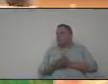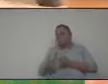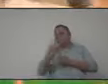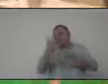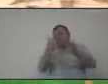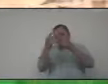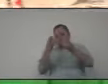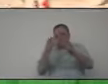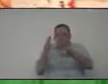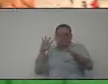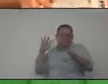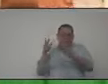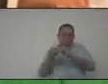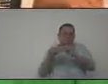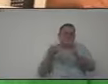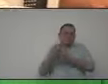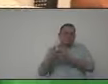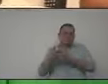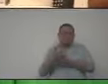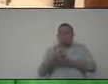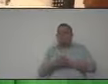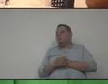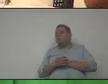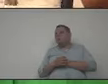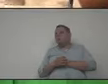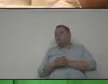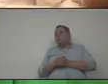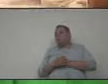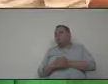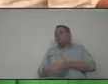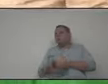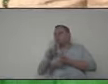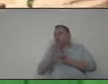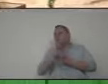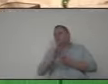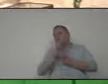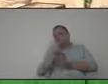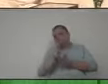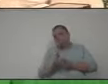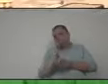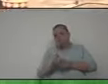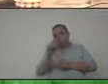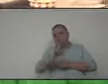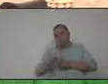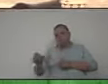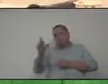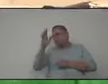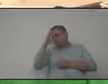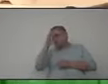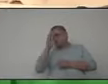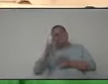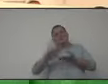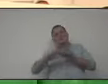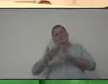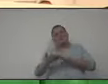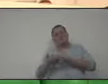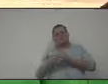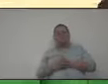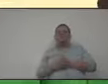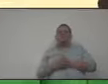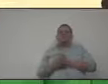públicas de rendición de cuentas es el componente de dar respuesta a las inquietudes de la comunidad, para